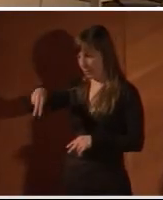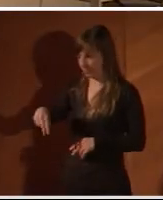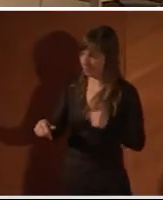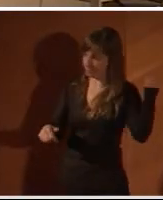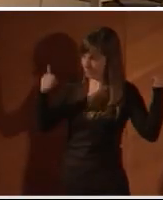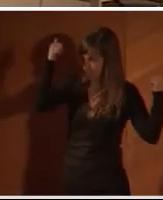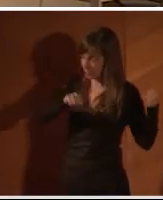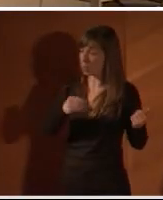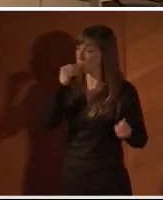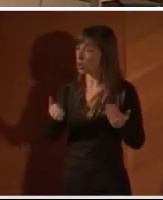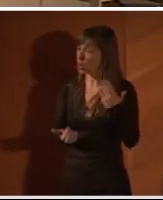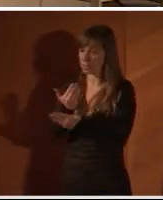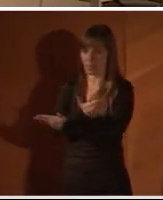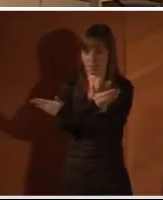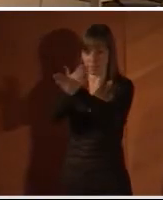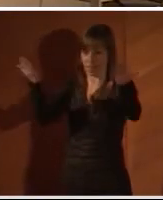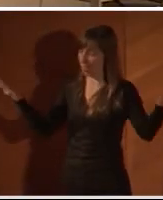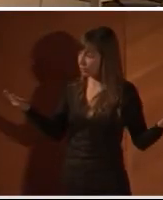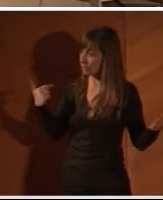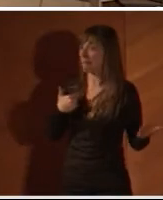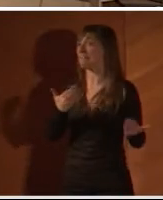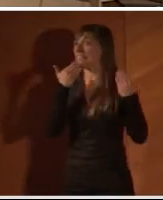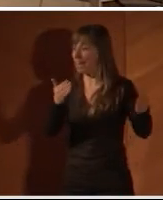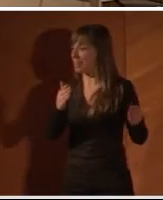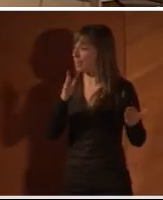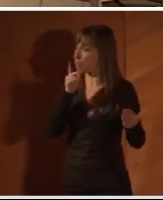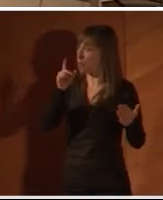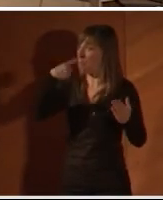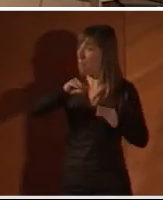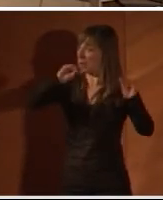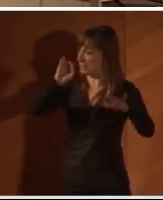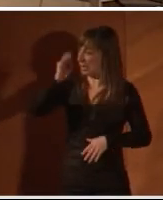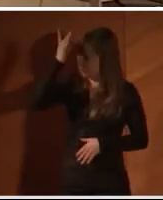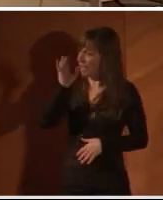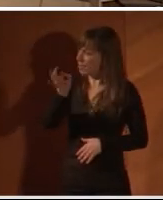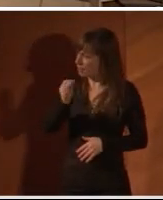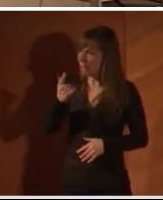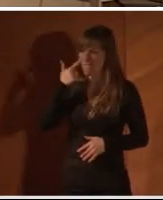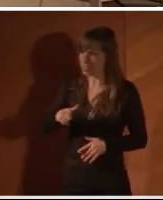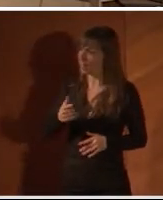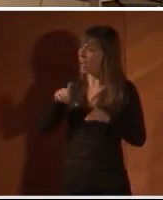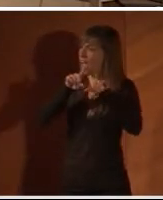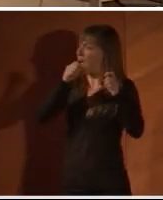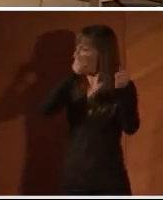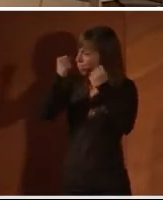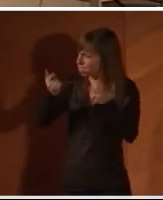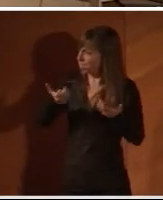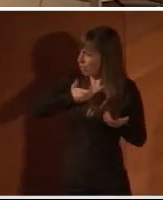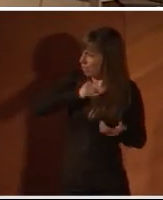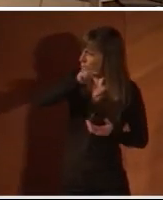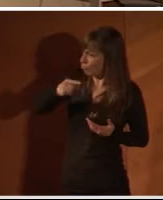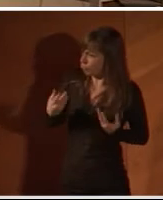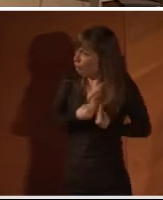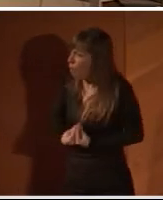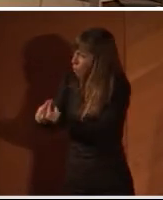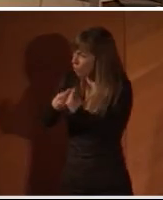Pues muy buenos días a todos, agradecer esta iniciativa. De verdad que sí, estamos juntos, tantas administraciones, y desde Arona, municipio turístico